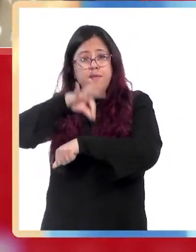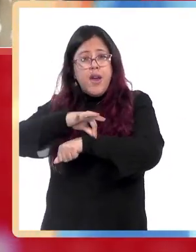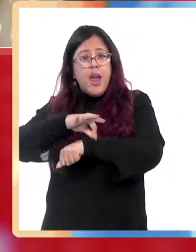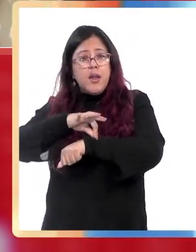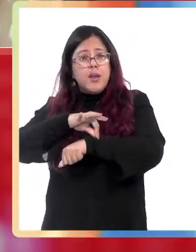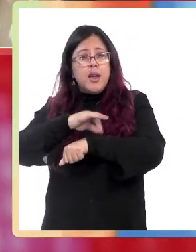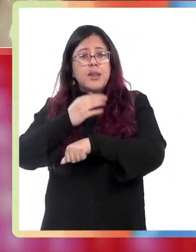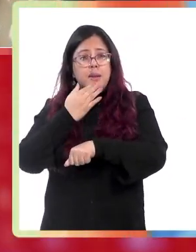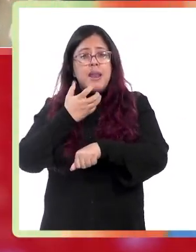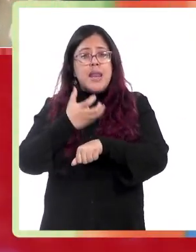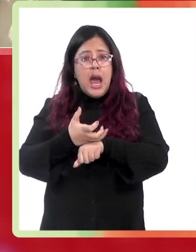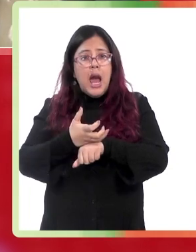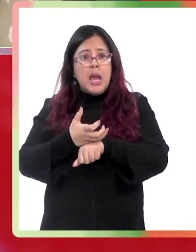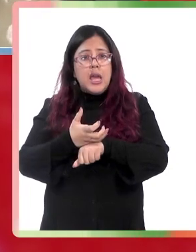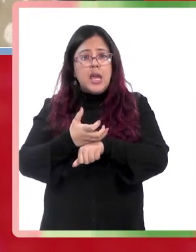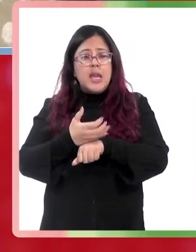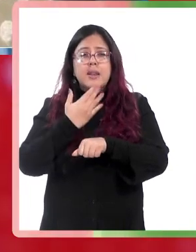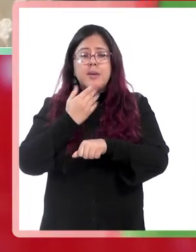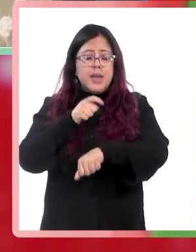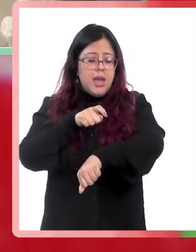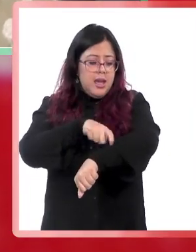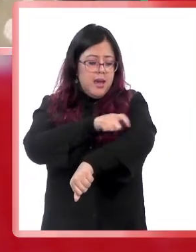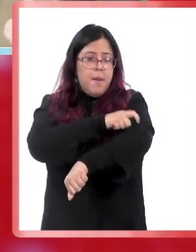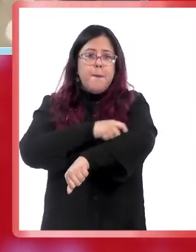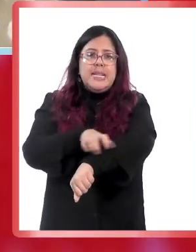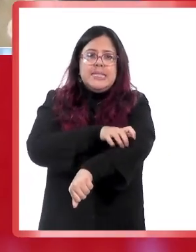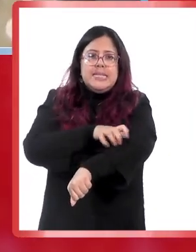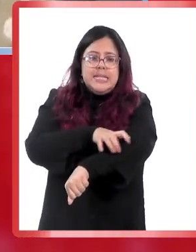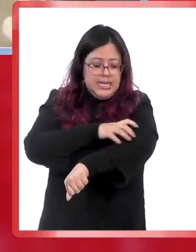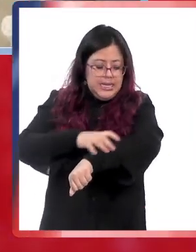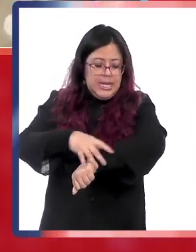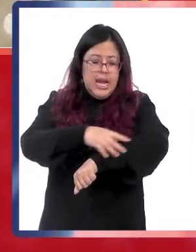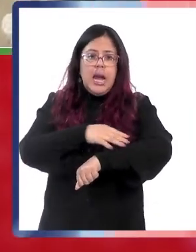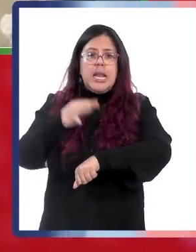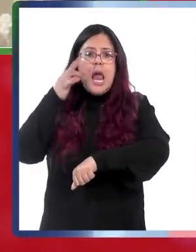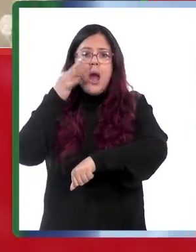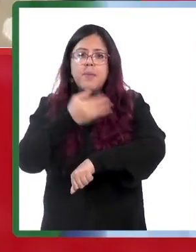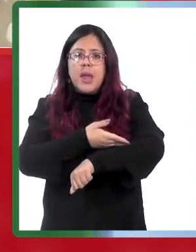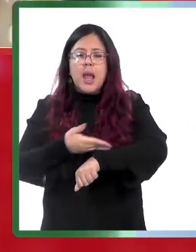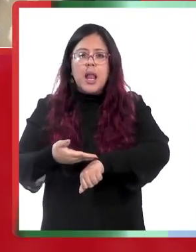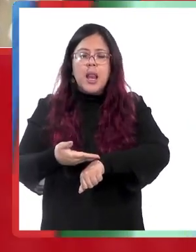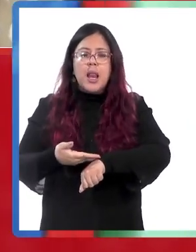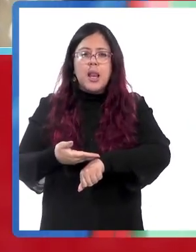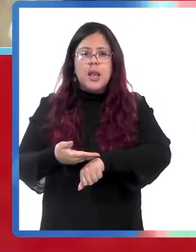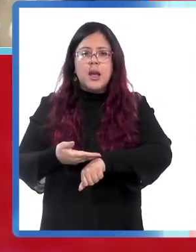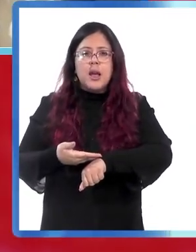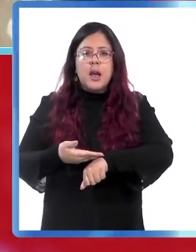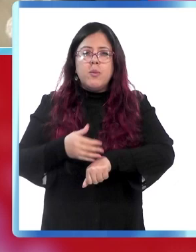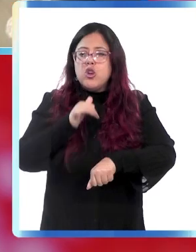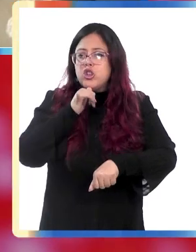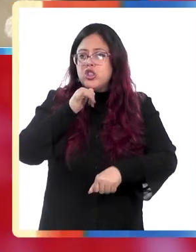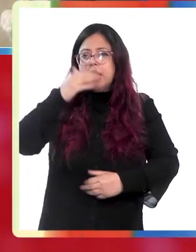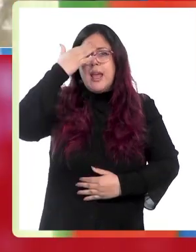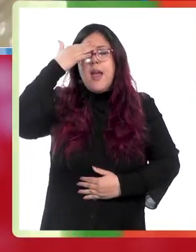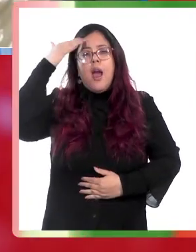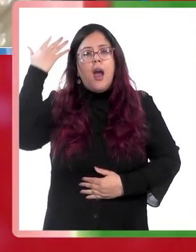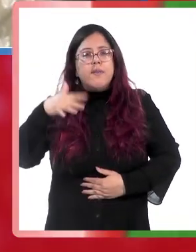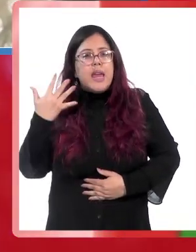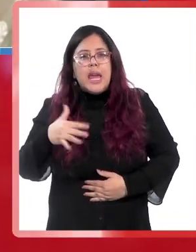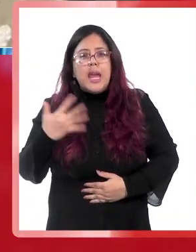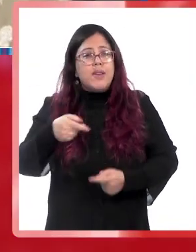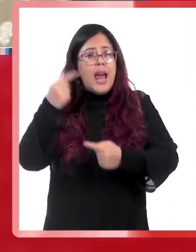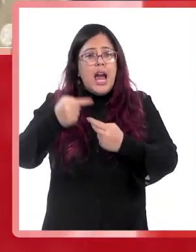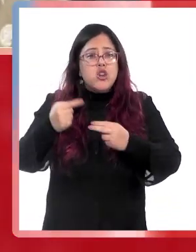síntomas también que se presentan, además de estas pintitas que usted nos decía que aparecen en la piel? No sé,